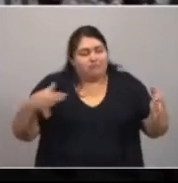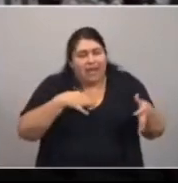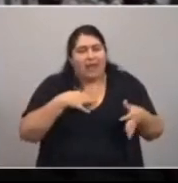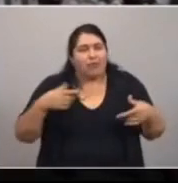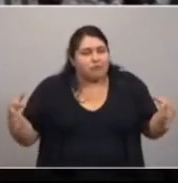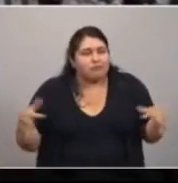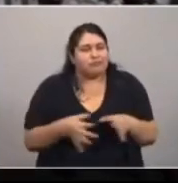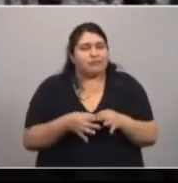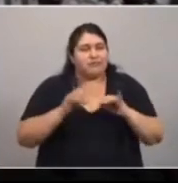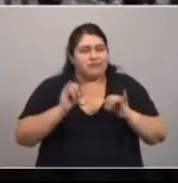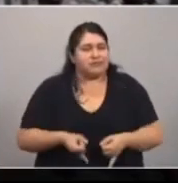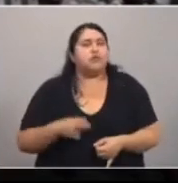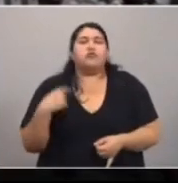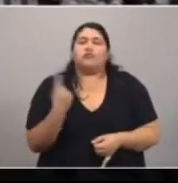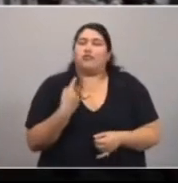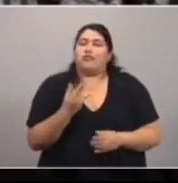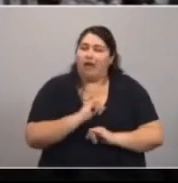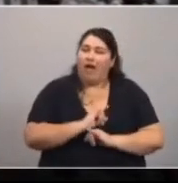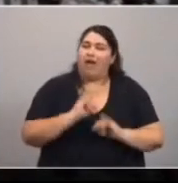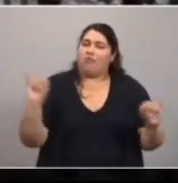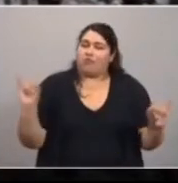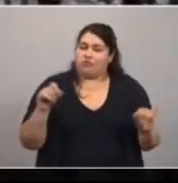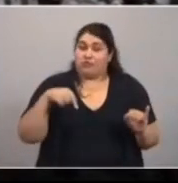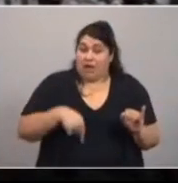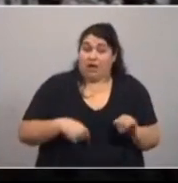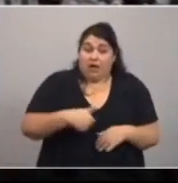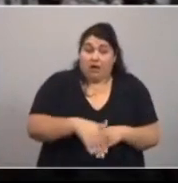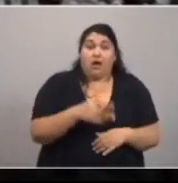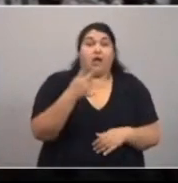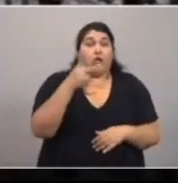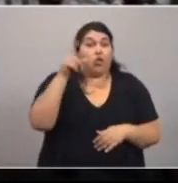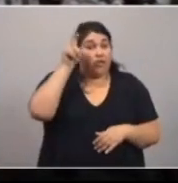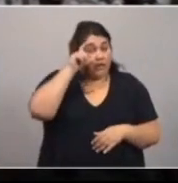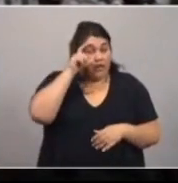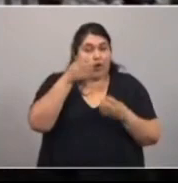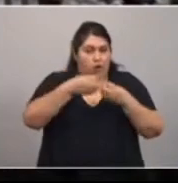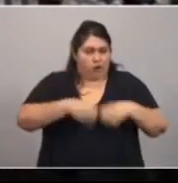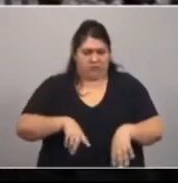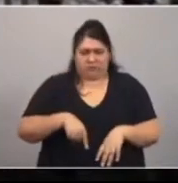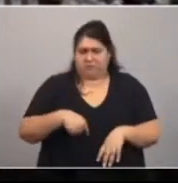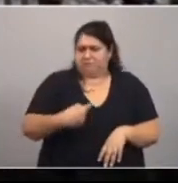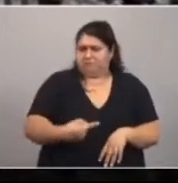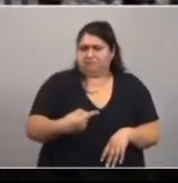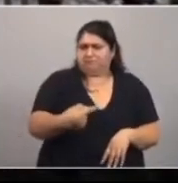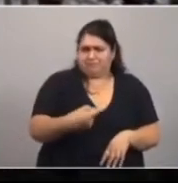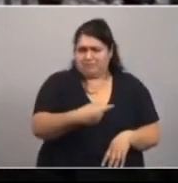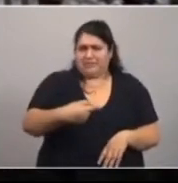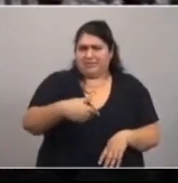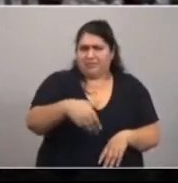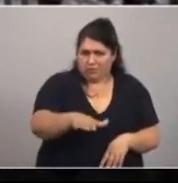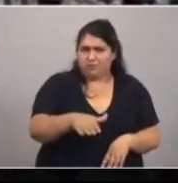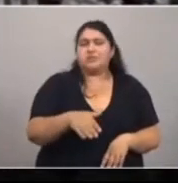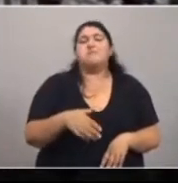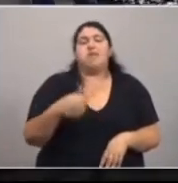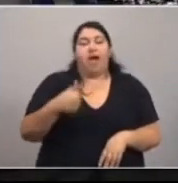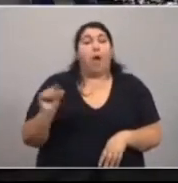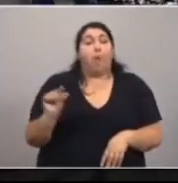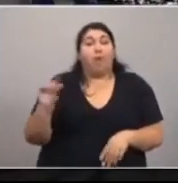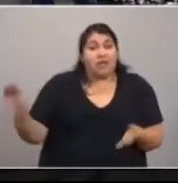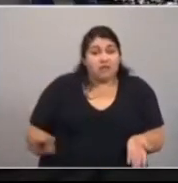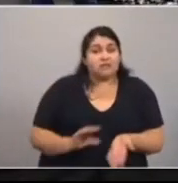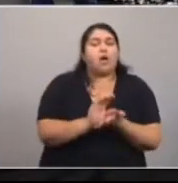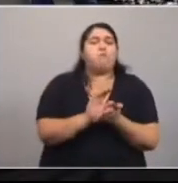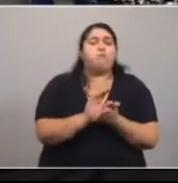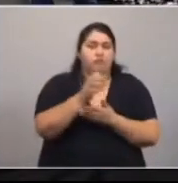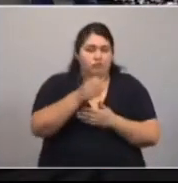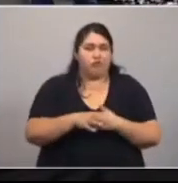que a partir del 2 de enero, o sea, a partir de la semana que viene, esta línea para fenómenos naturales ya va a estar disponible